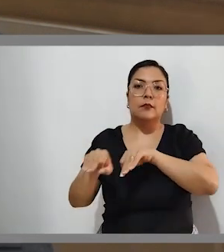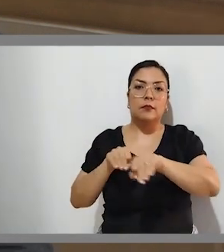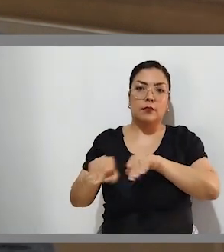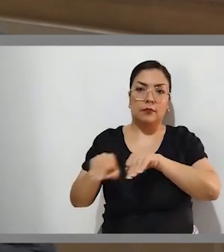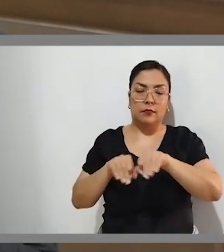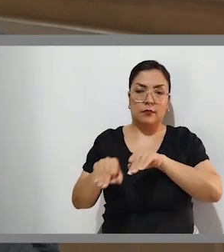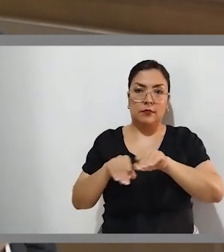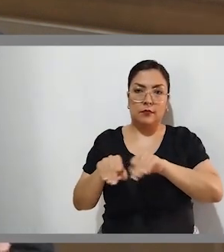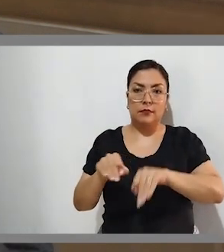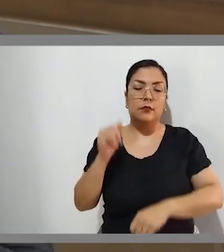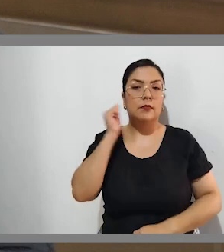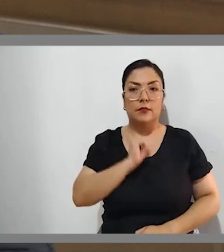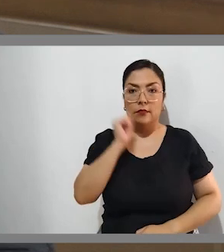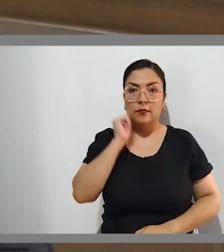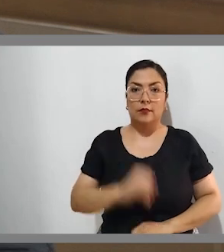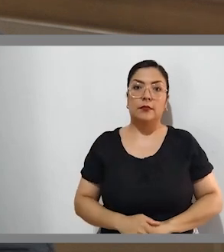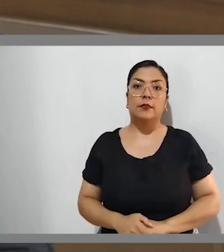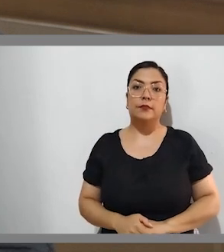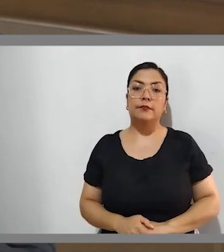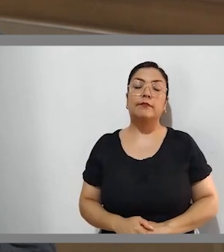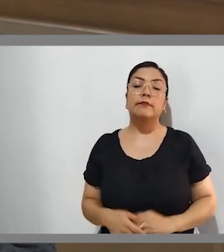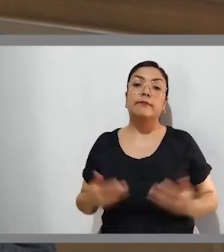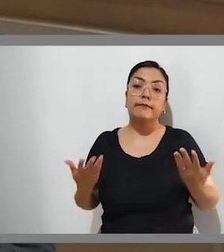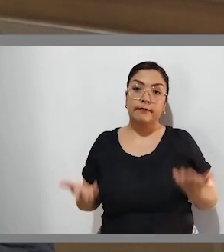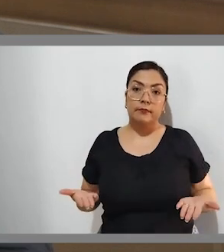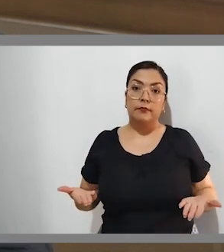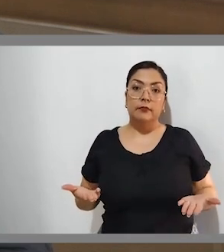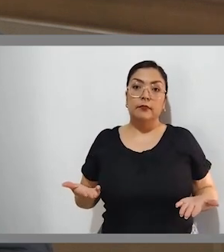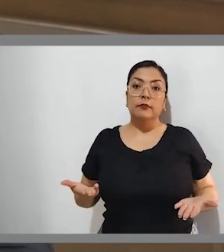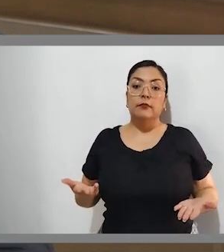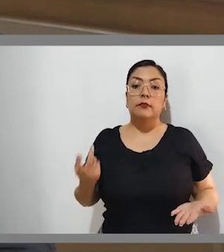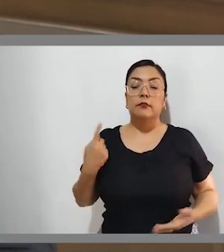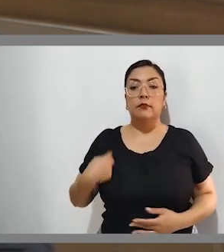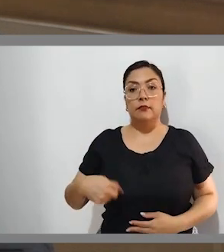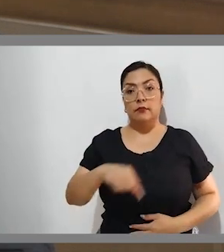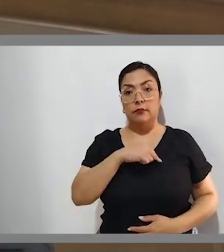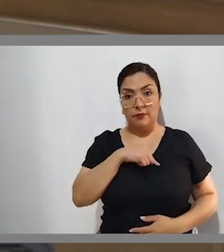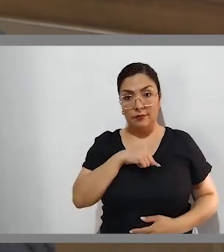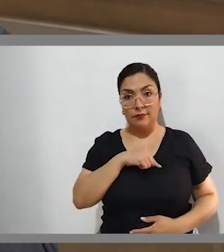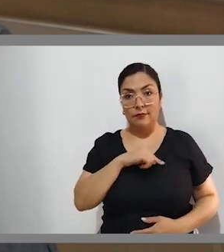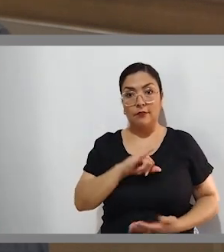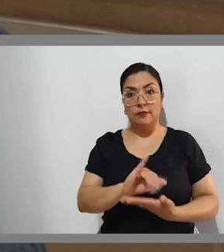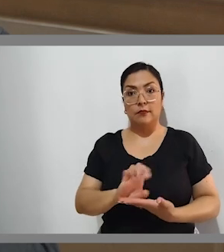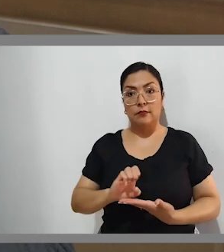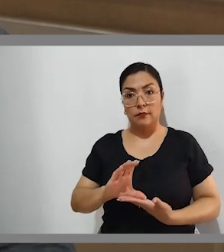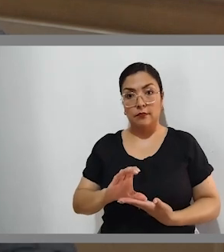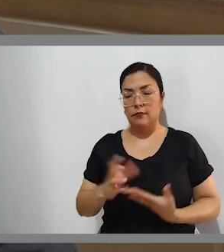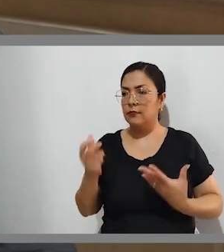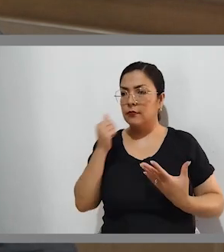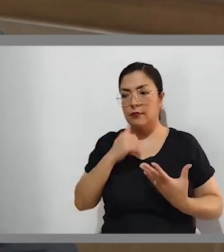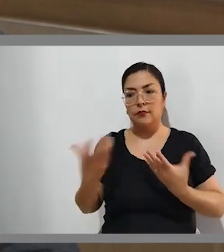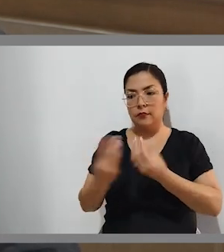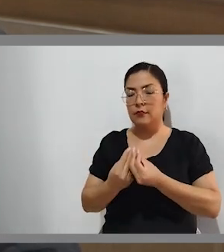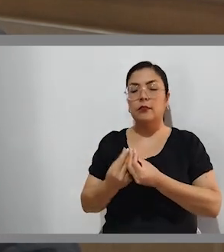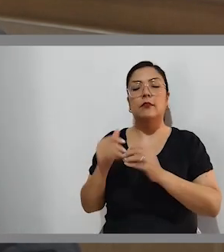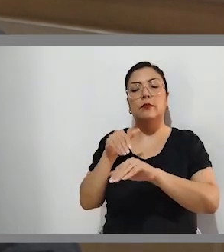con actividades distintas que se concatenan y obtienen un resultado en